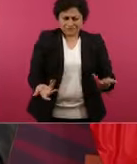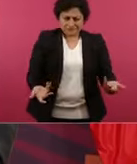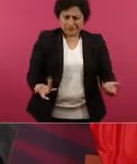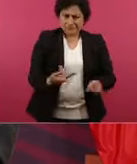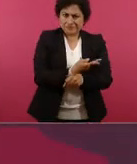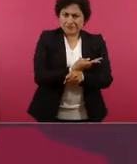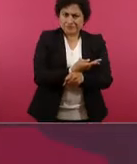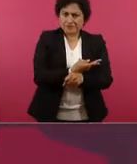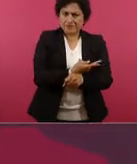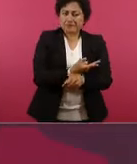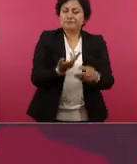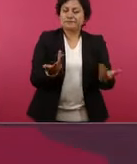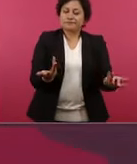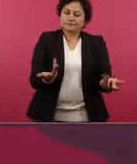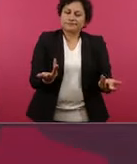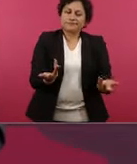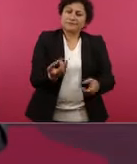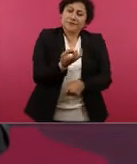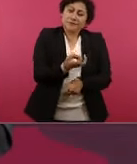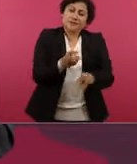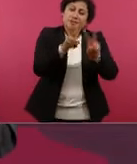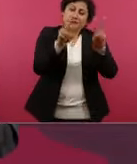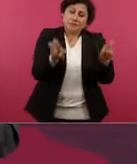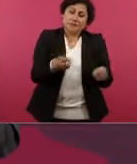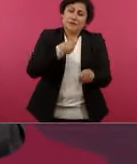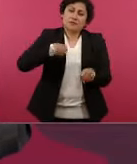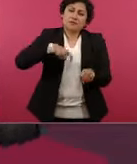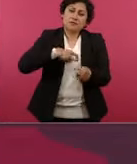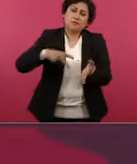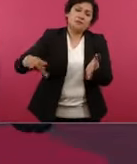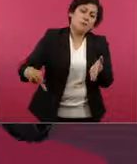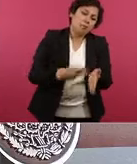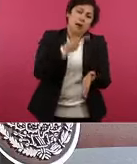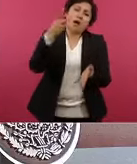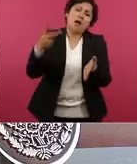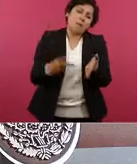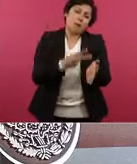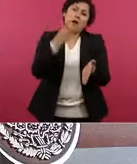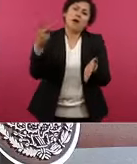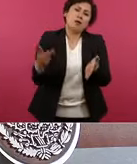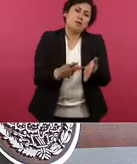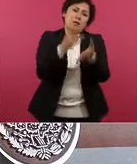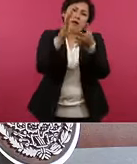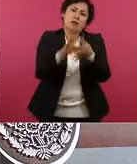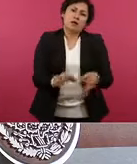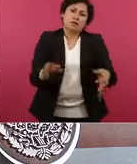Pero ya hemos hablado bastante de eso. Están violando la Constitución